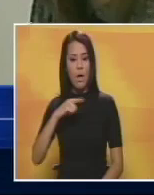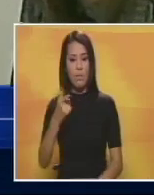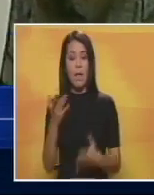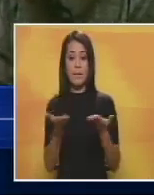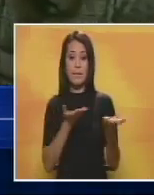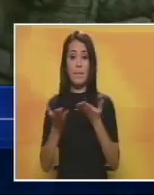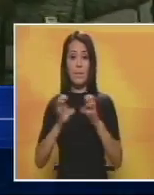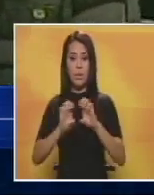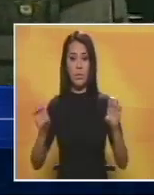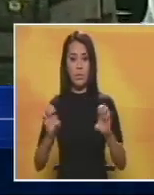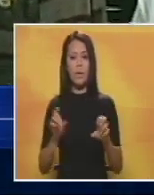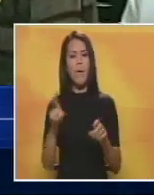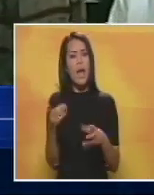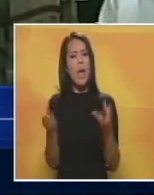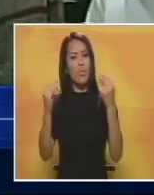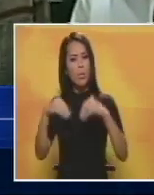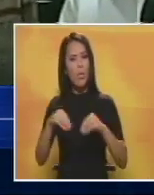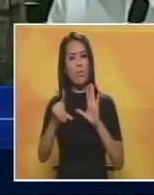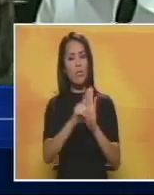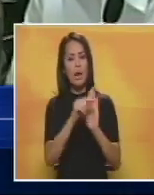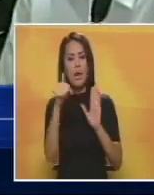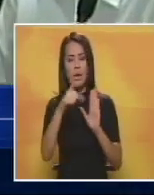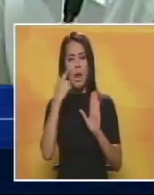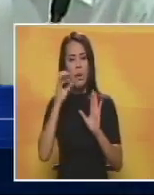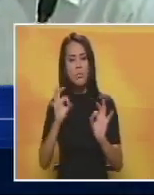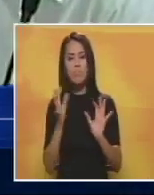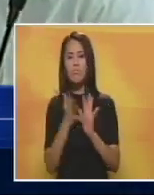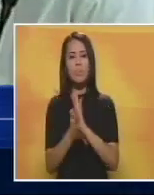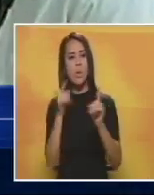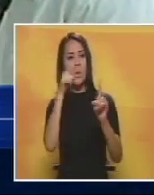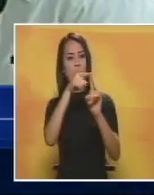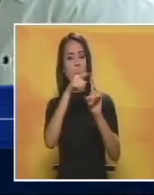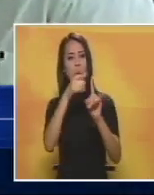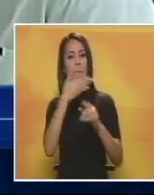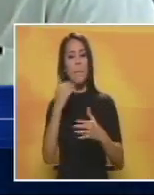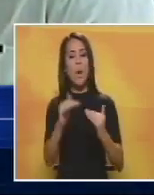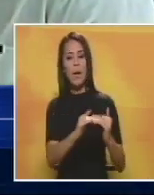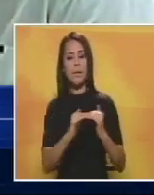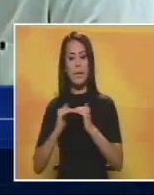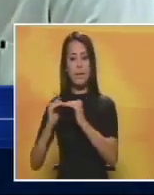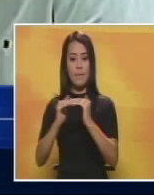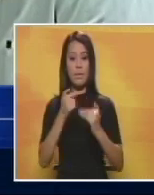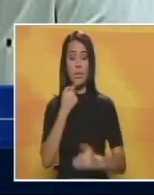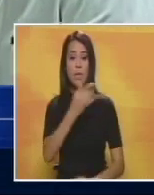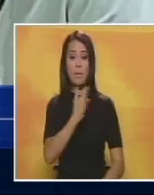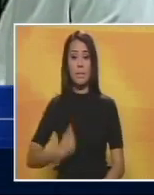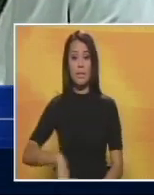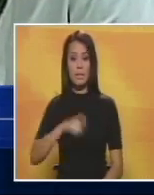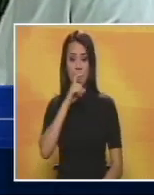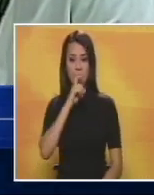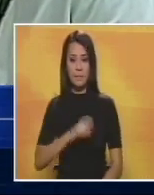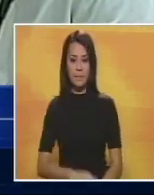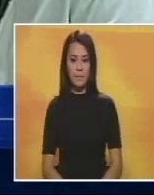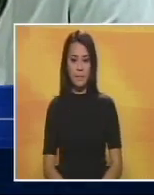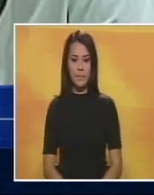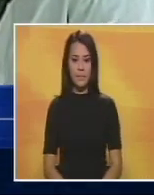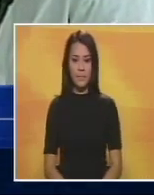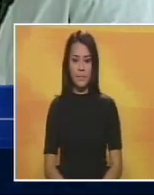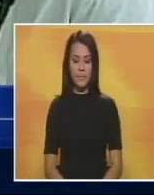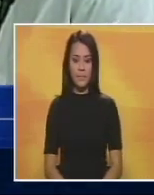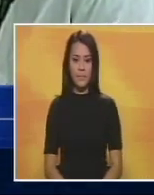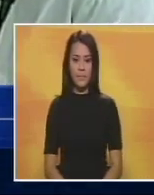educativo. Es un acuerdo, una resolución que busca el equilibrio al cual llamó el presidente de la República cuando tuvo